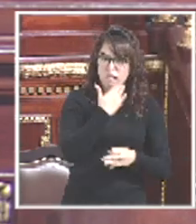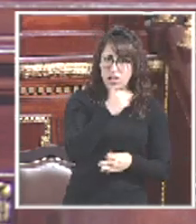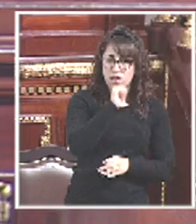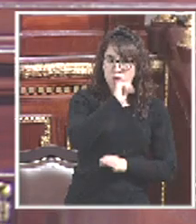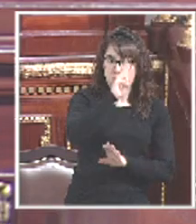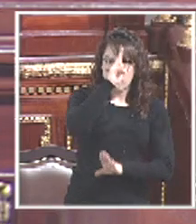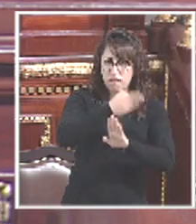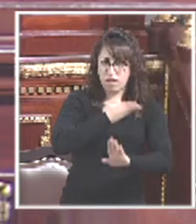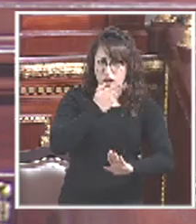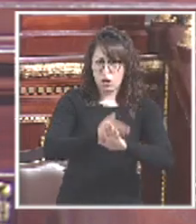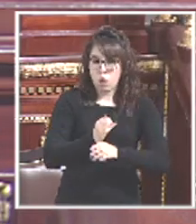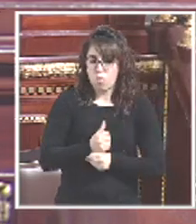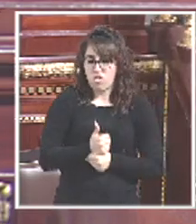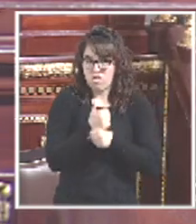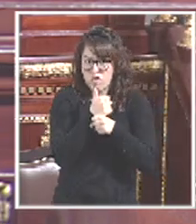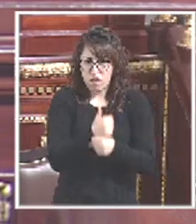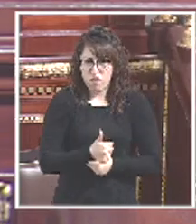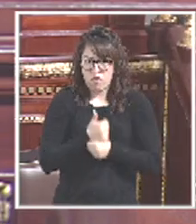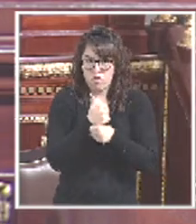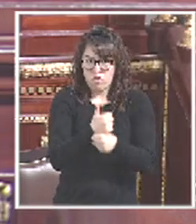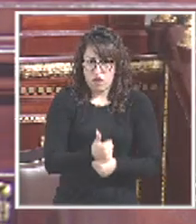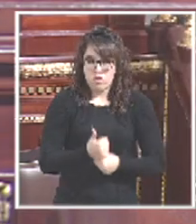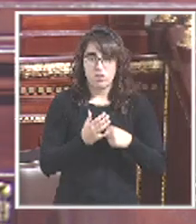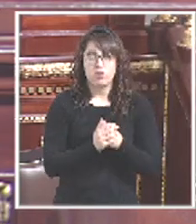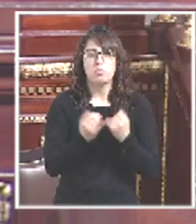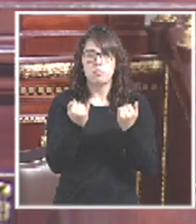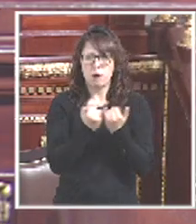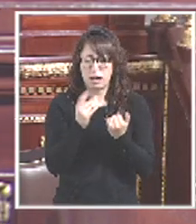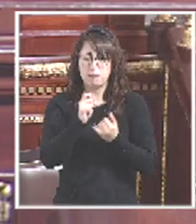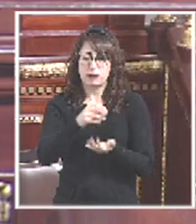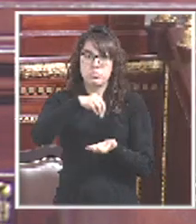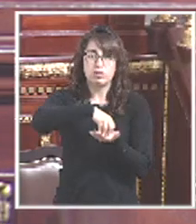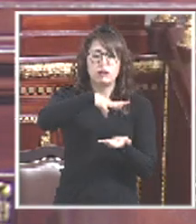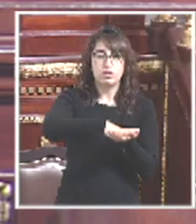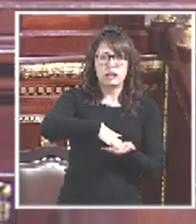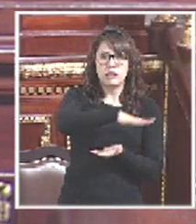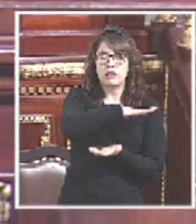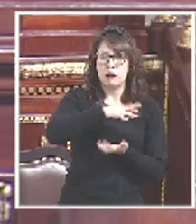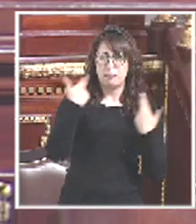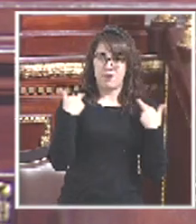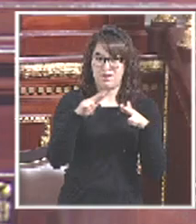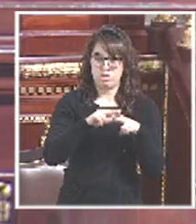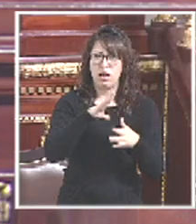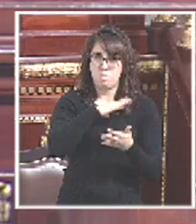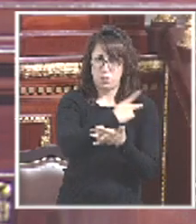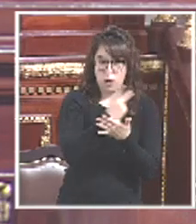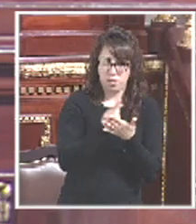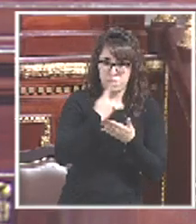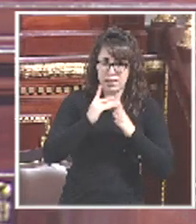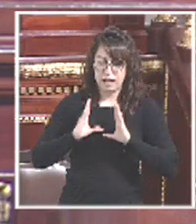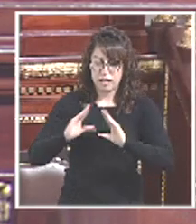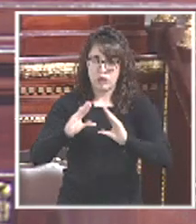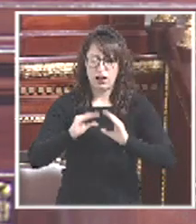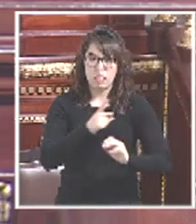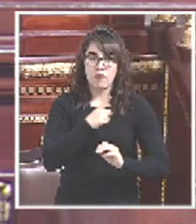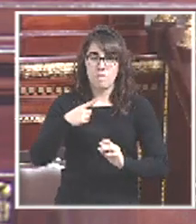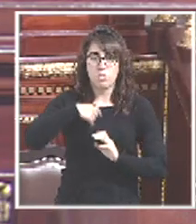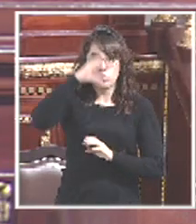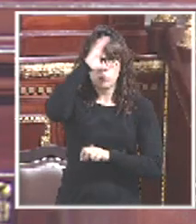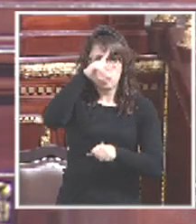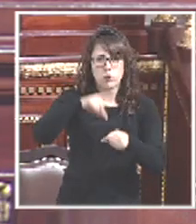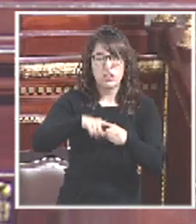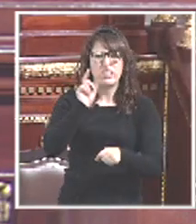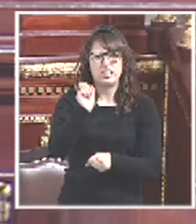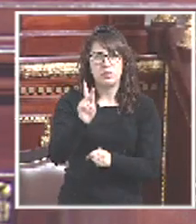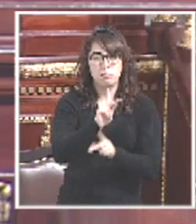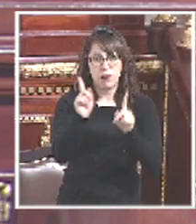escolar. Incluir en la formación docente contenidos y prácticas relacionados con la cultura de la paz y la resolución